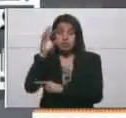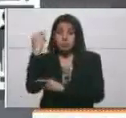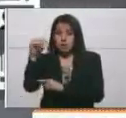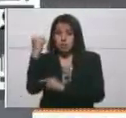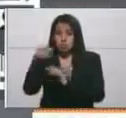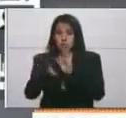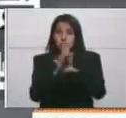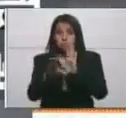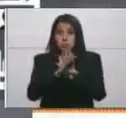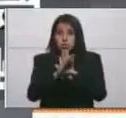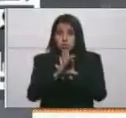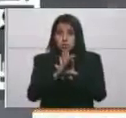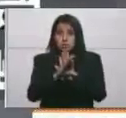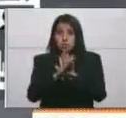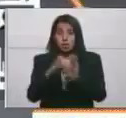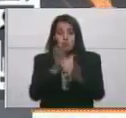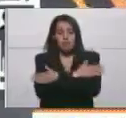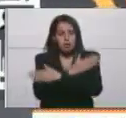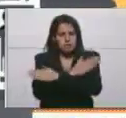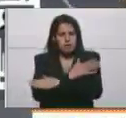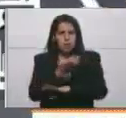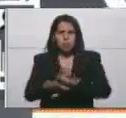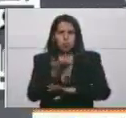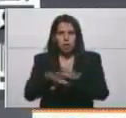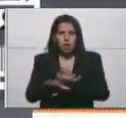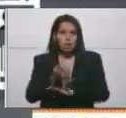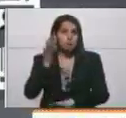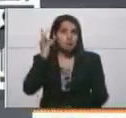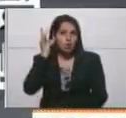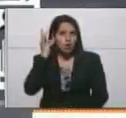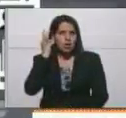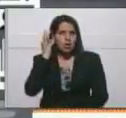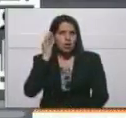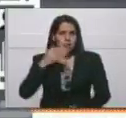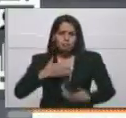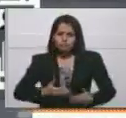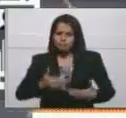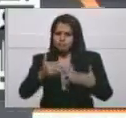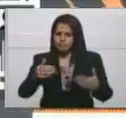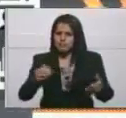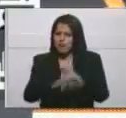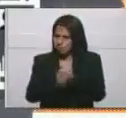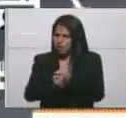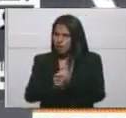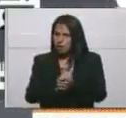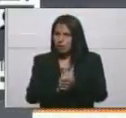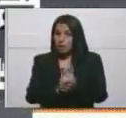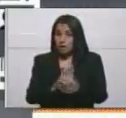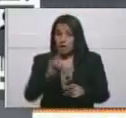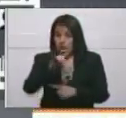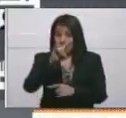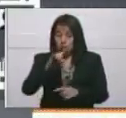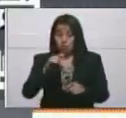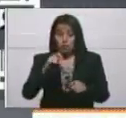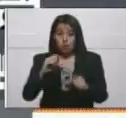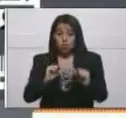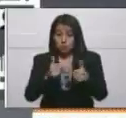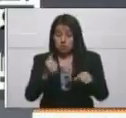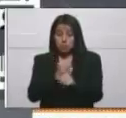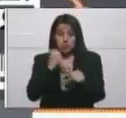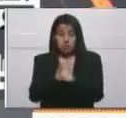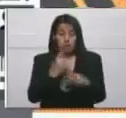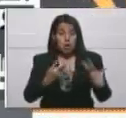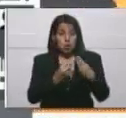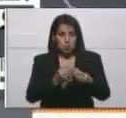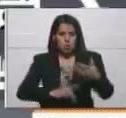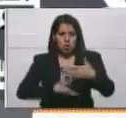Constituyente. Así que felicidades, Monagas, Yelitza Santaella, pa'lante, camarada. A partir del lunes vamos a trabajar por este nuevo